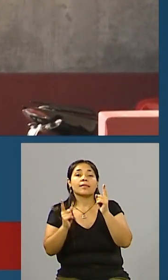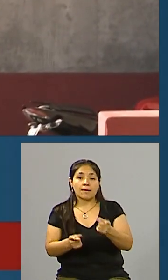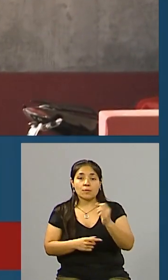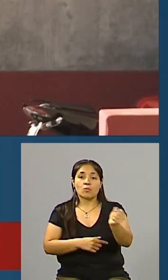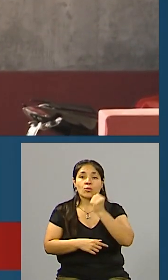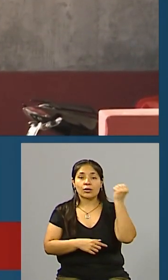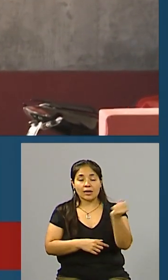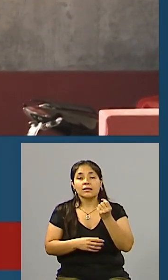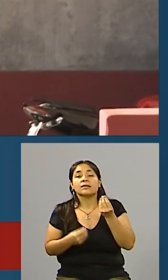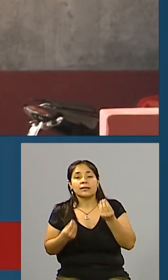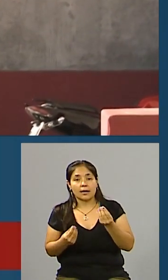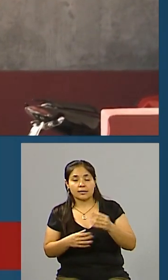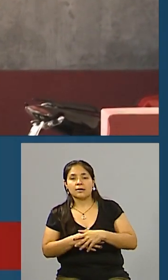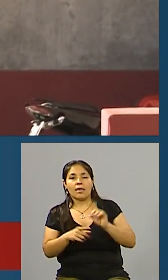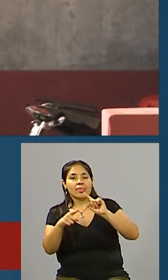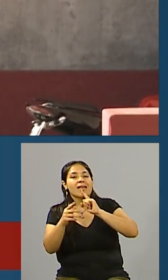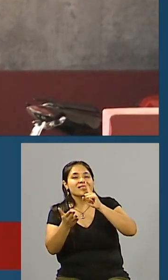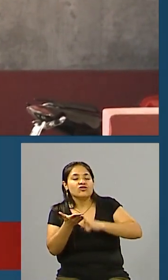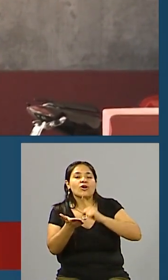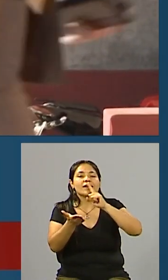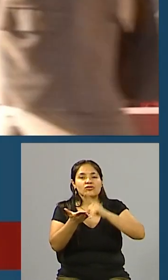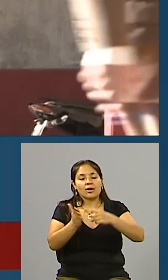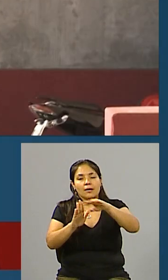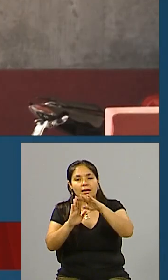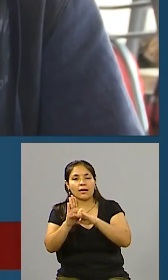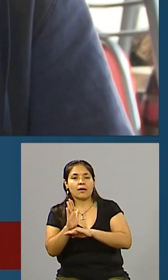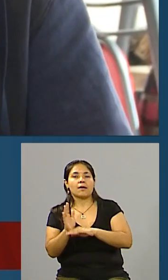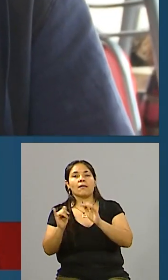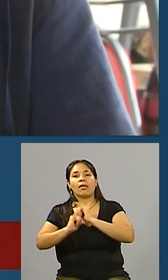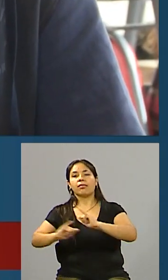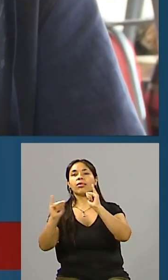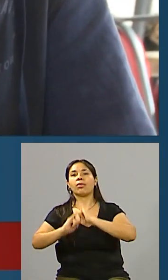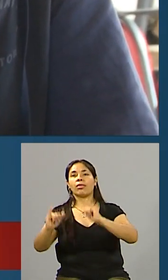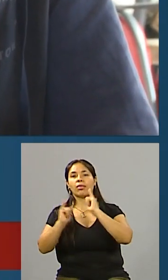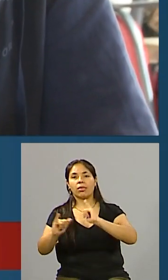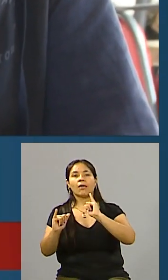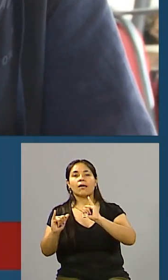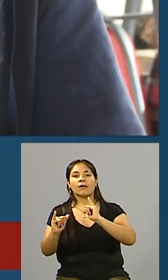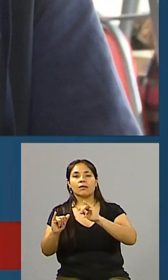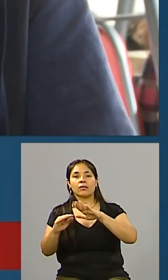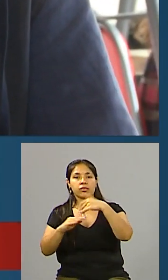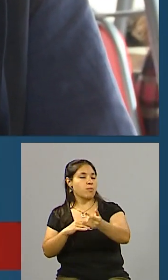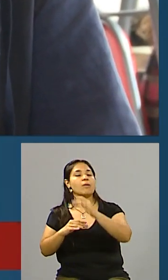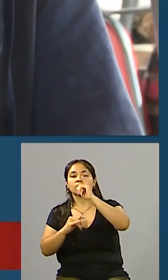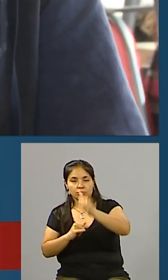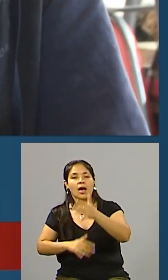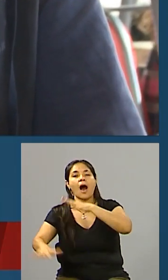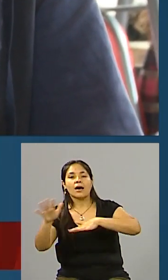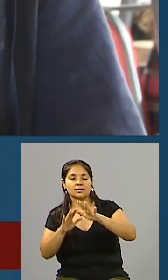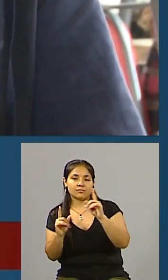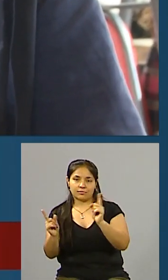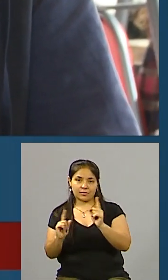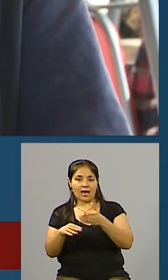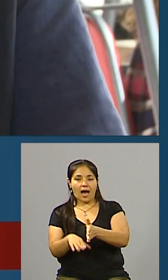podemos pensar únicamente estas políticas como algo que se dice y se implementa. Vamos a tener de por medio una